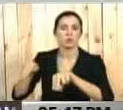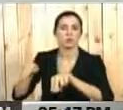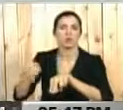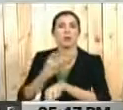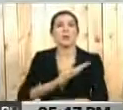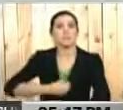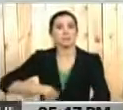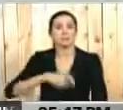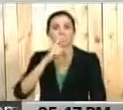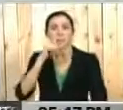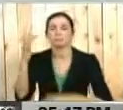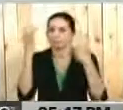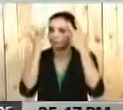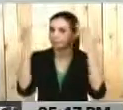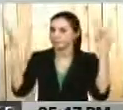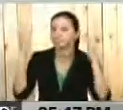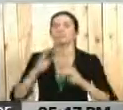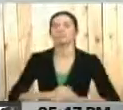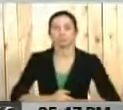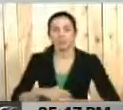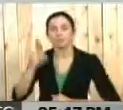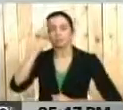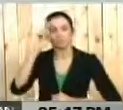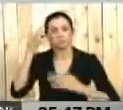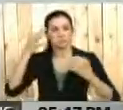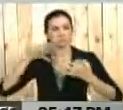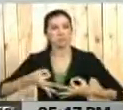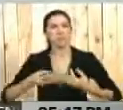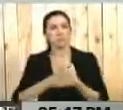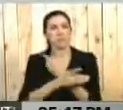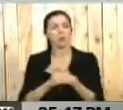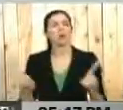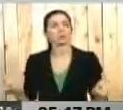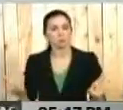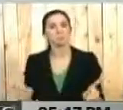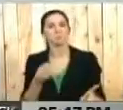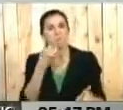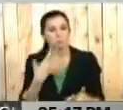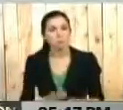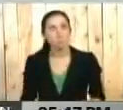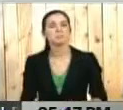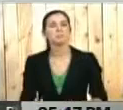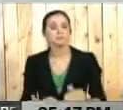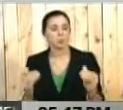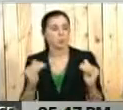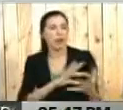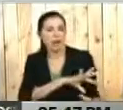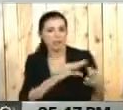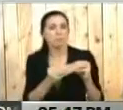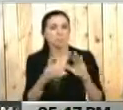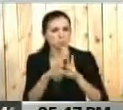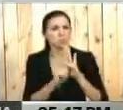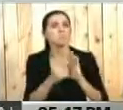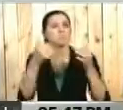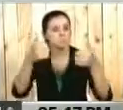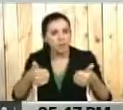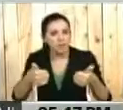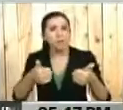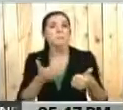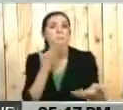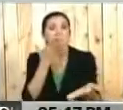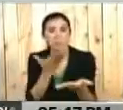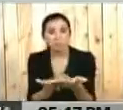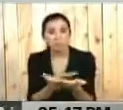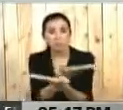muy sabiamente, muy equilibradamente, muy democráticamente, muy constitucionalmente, planteó el problema ante